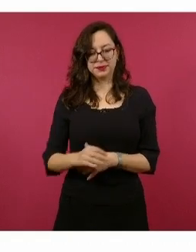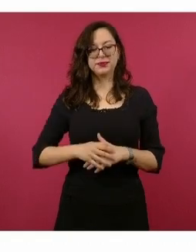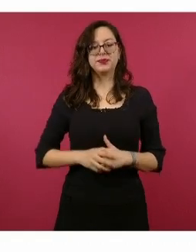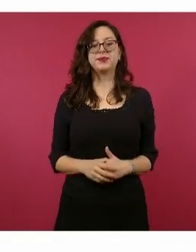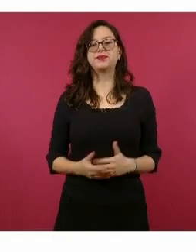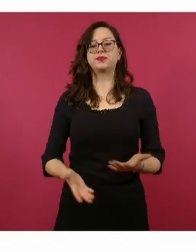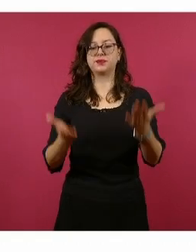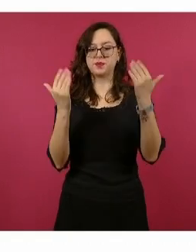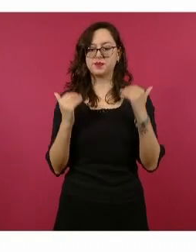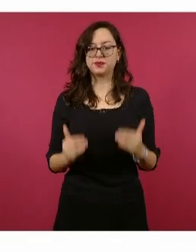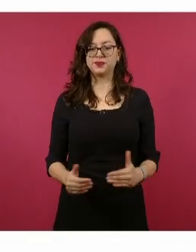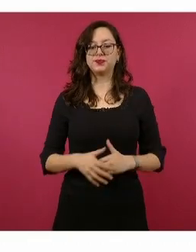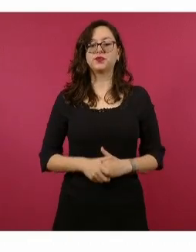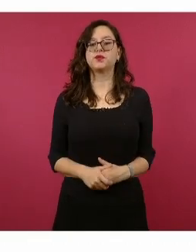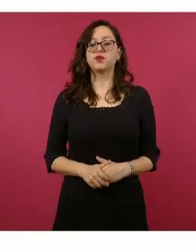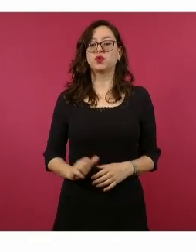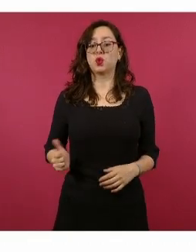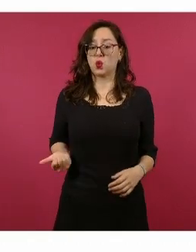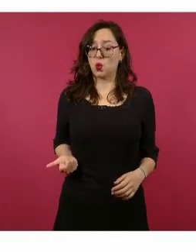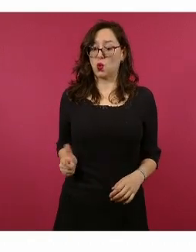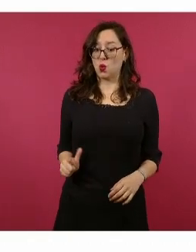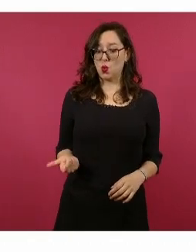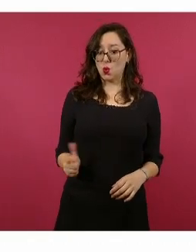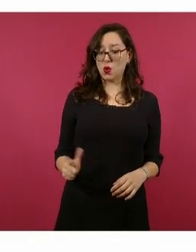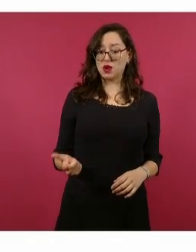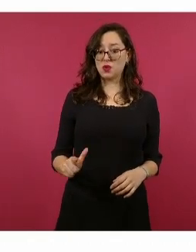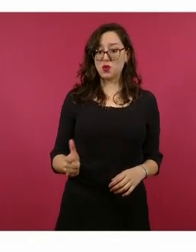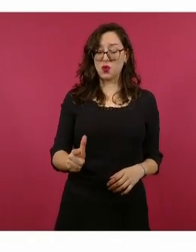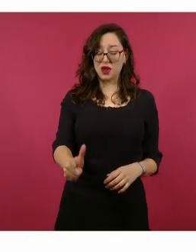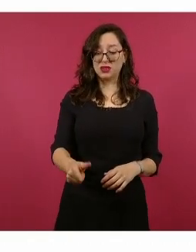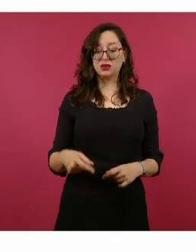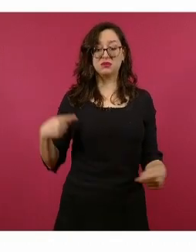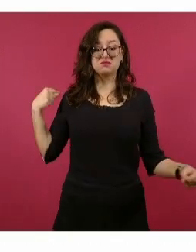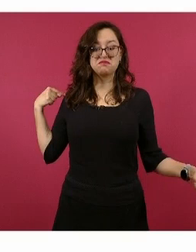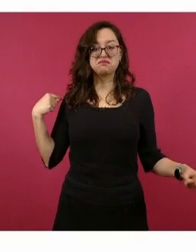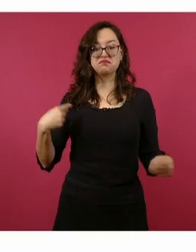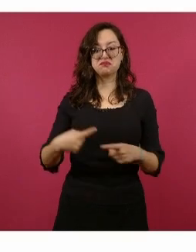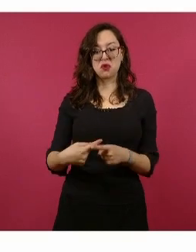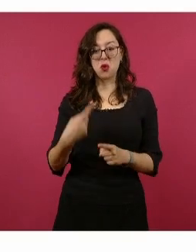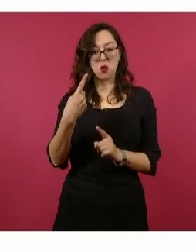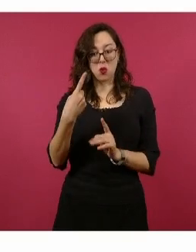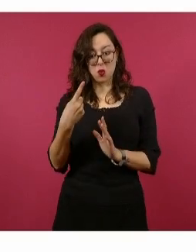caso de Guanajuato, en el último mes